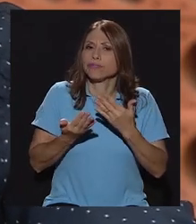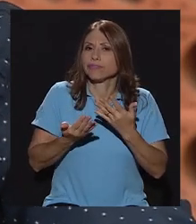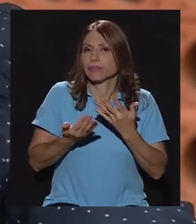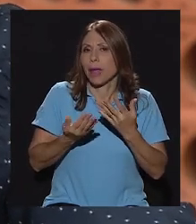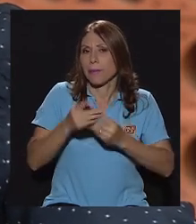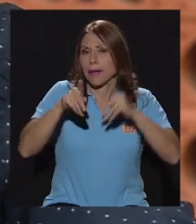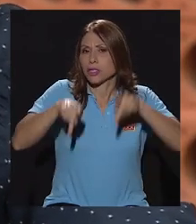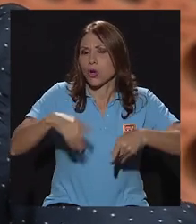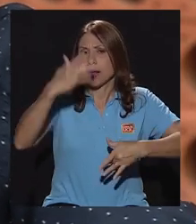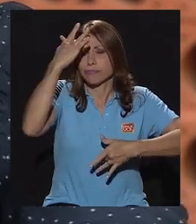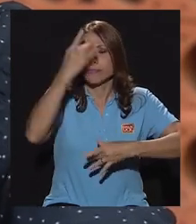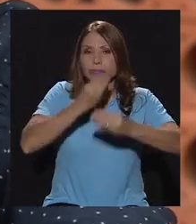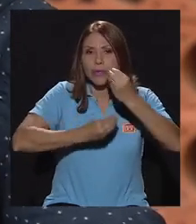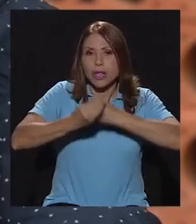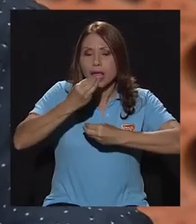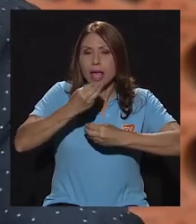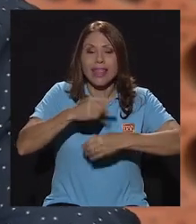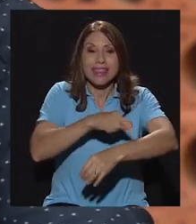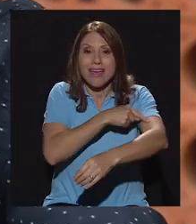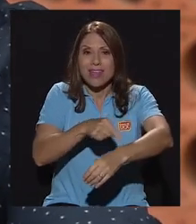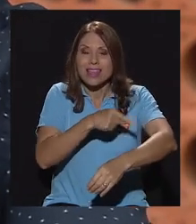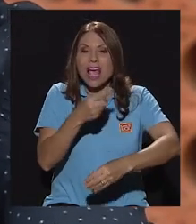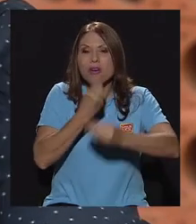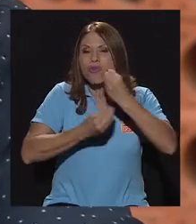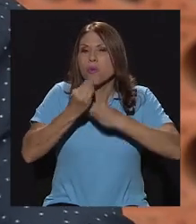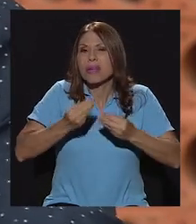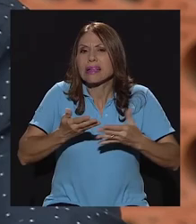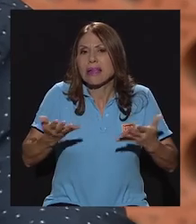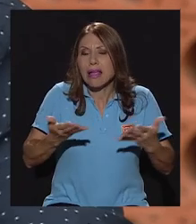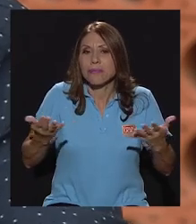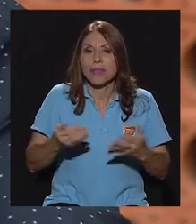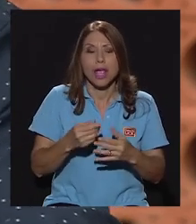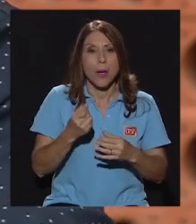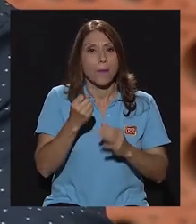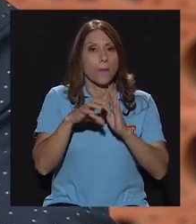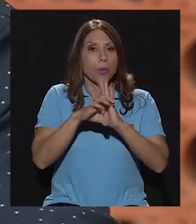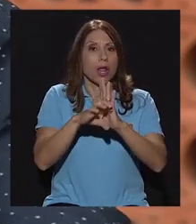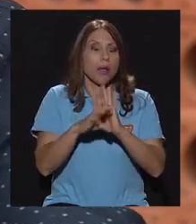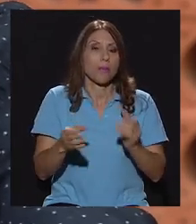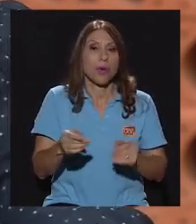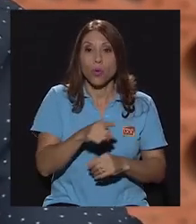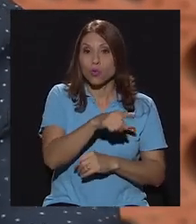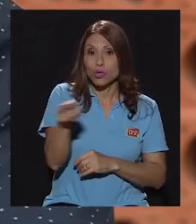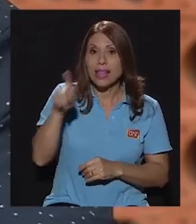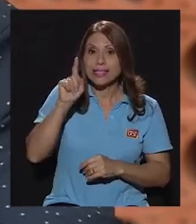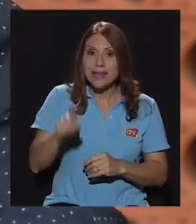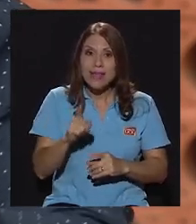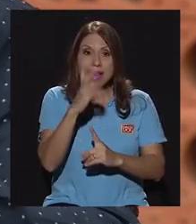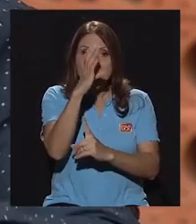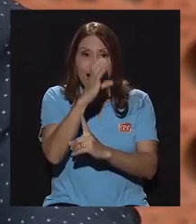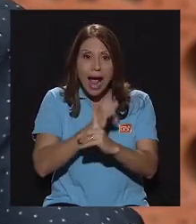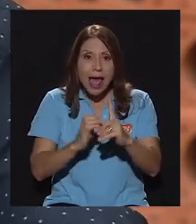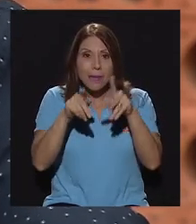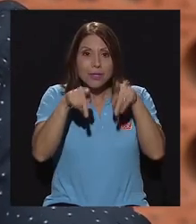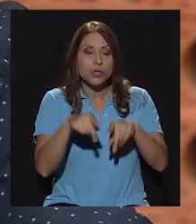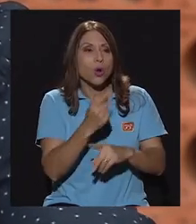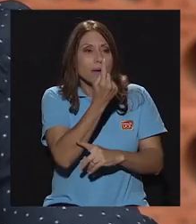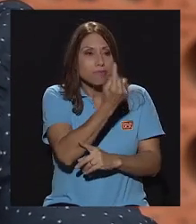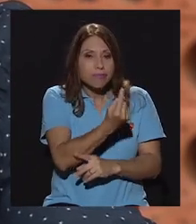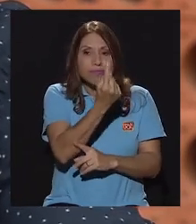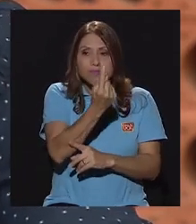alimentación en una persona diabética? Entiendo que ustedes personalizarán a cada paciente y no hay